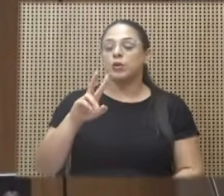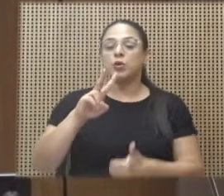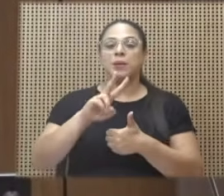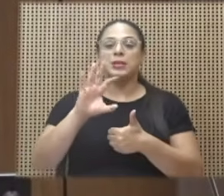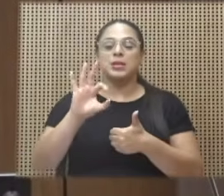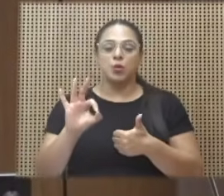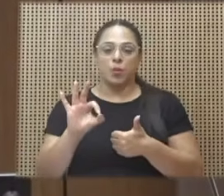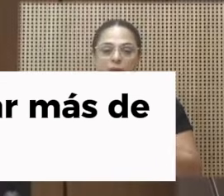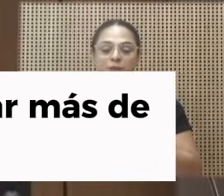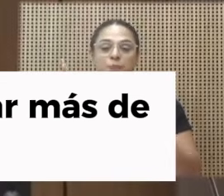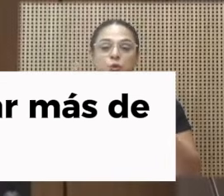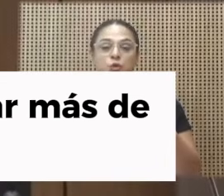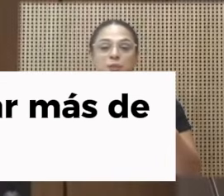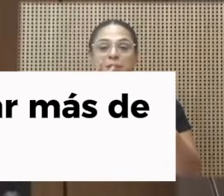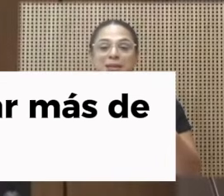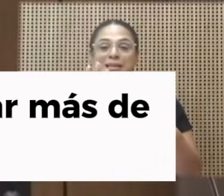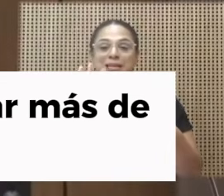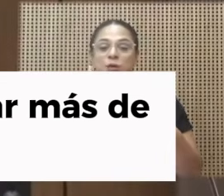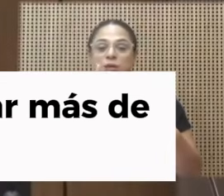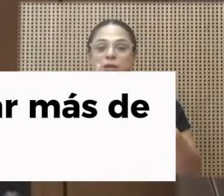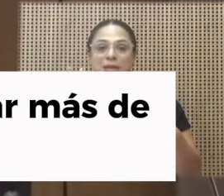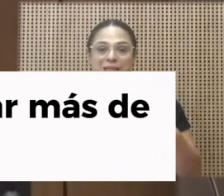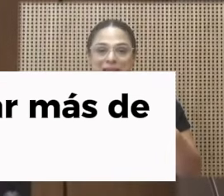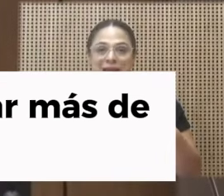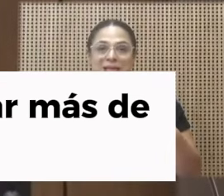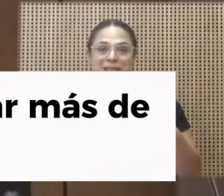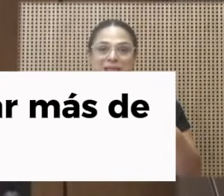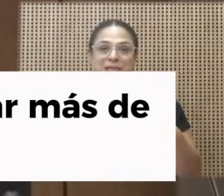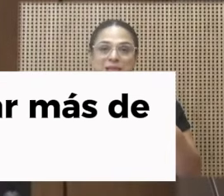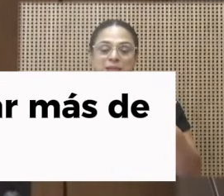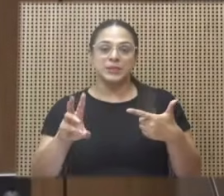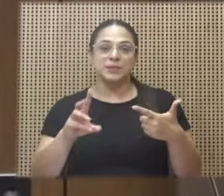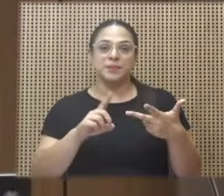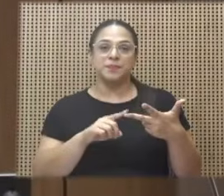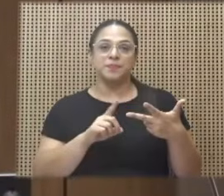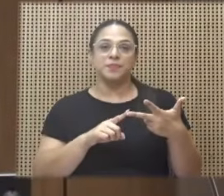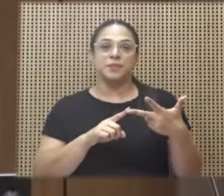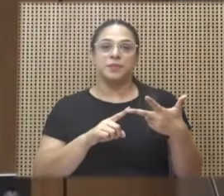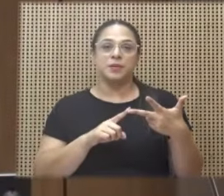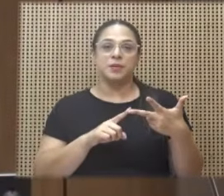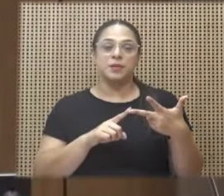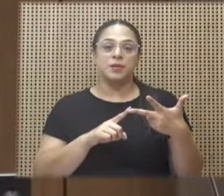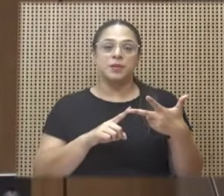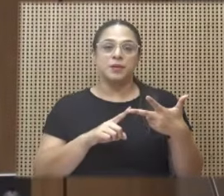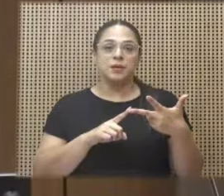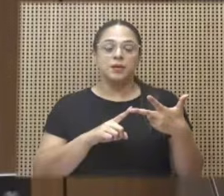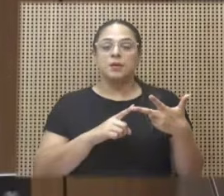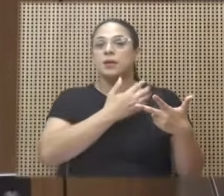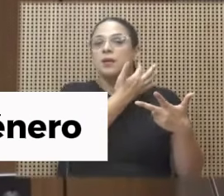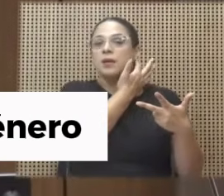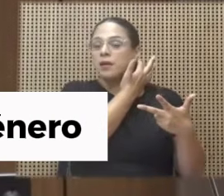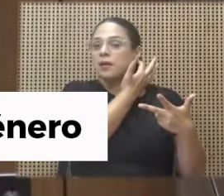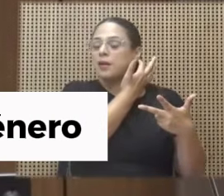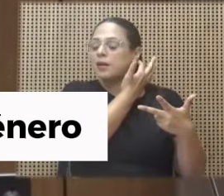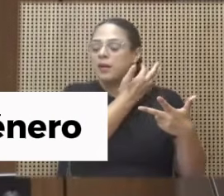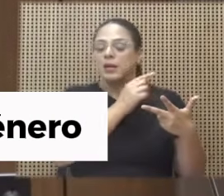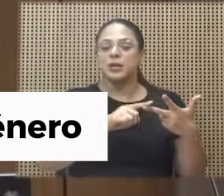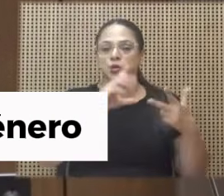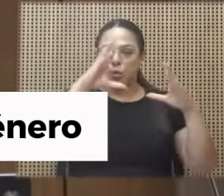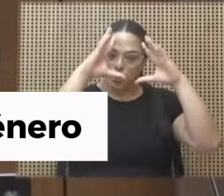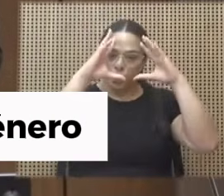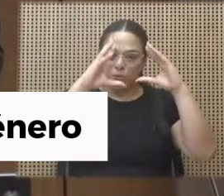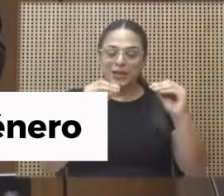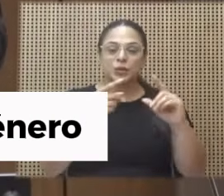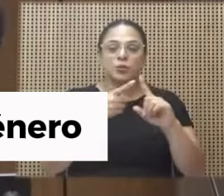En el 2025, 36. Y si siguen sumando, pues van a sumar más de 100. Y son los datos tomados del Observatorio